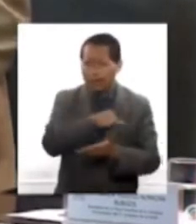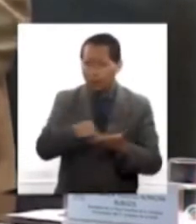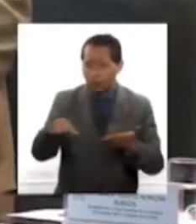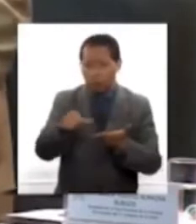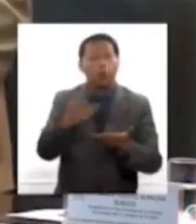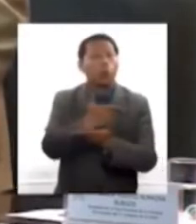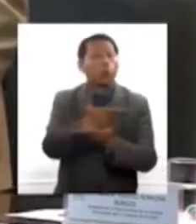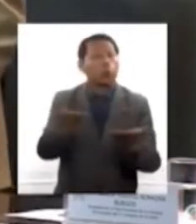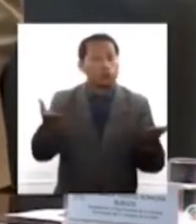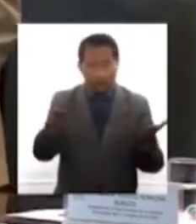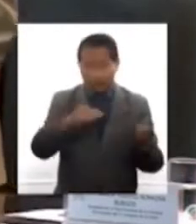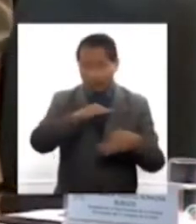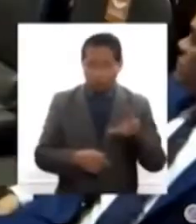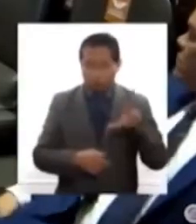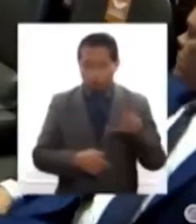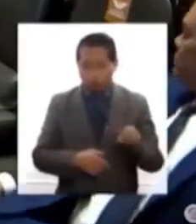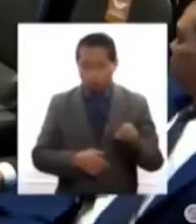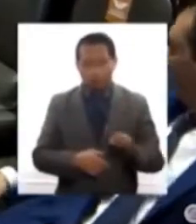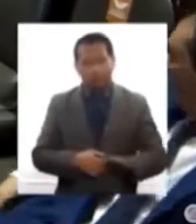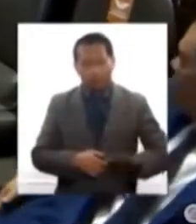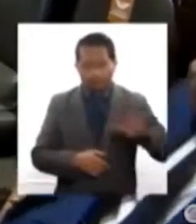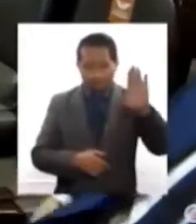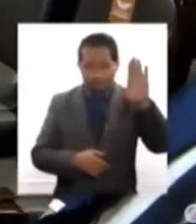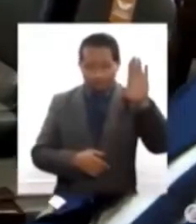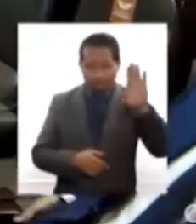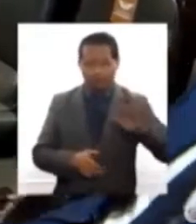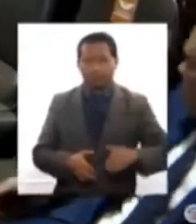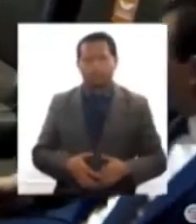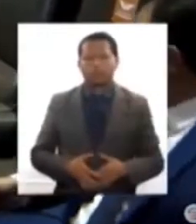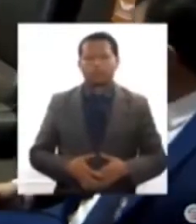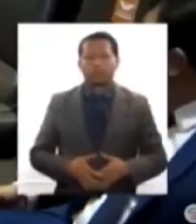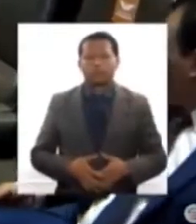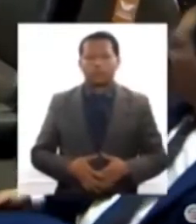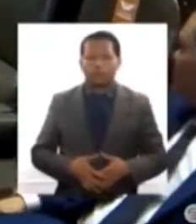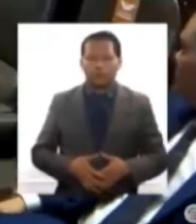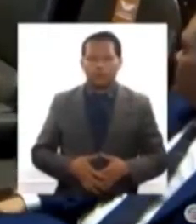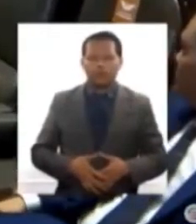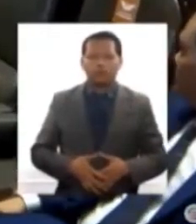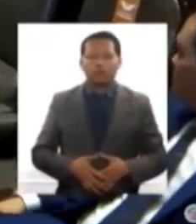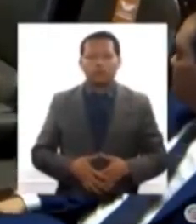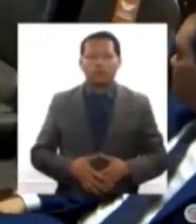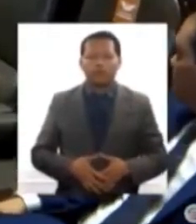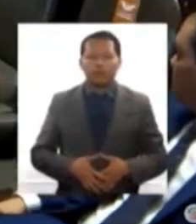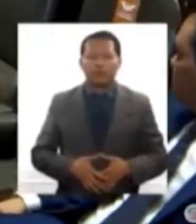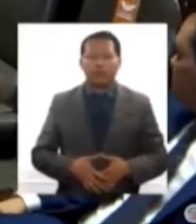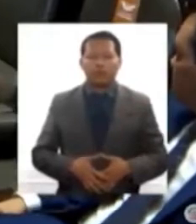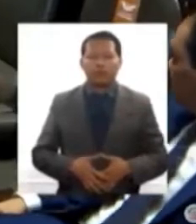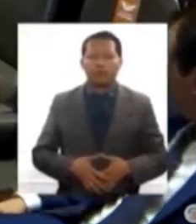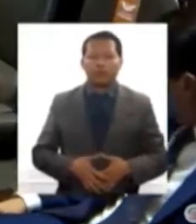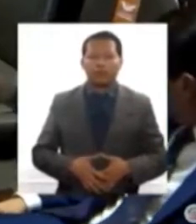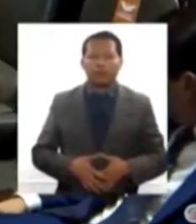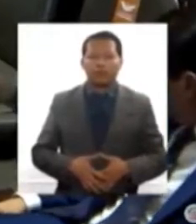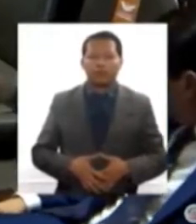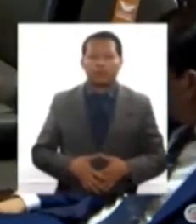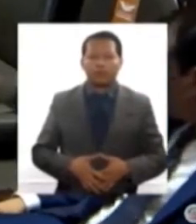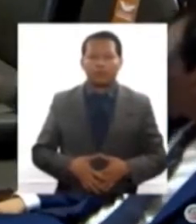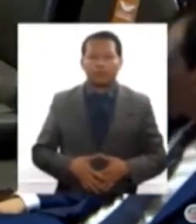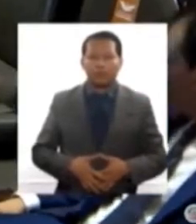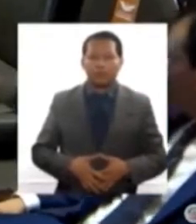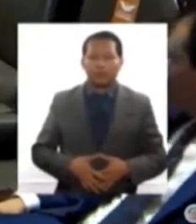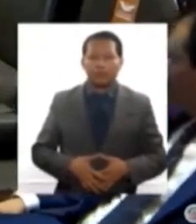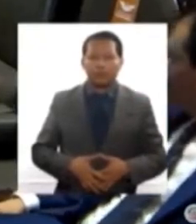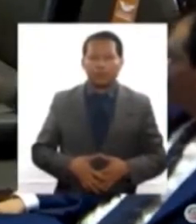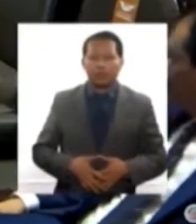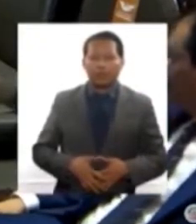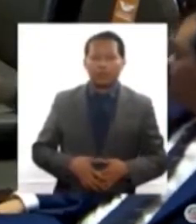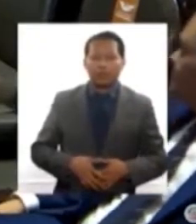minutos para exponer su primera parte del informe. Segundo, tiene la palabra un representante por cada grupo parlamentario hasta por